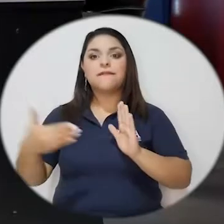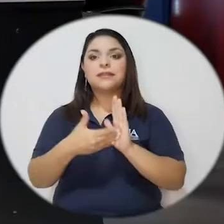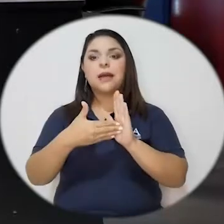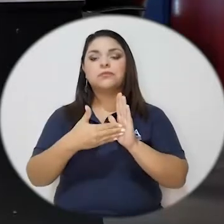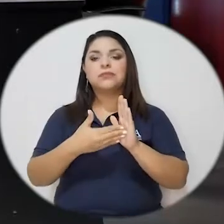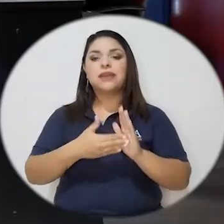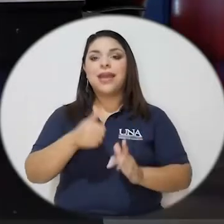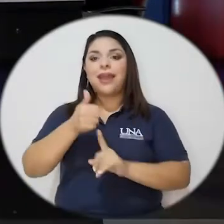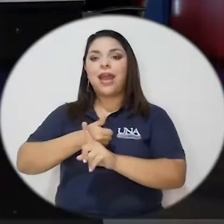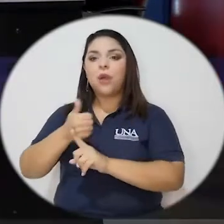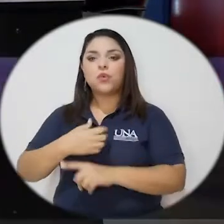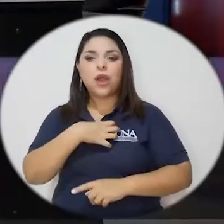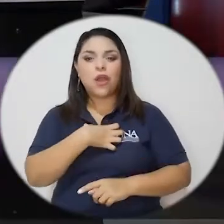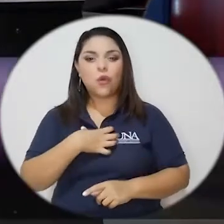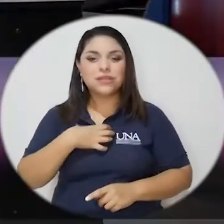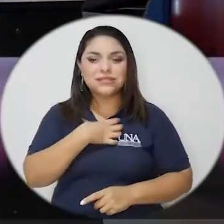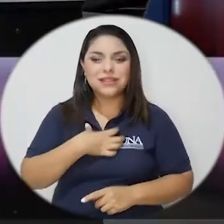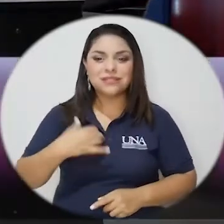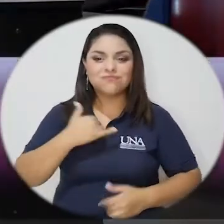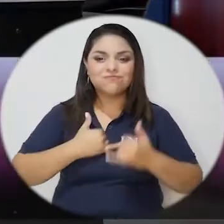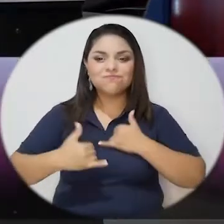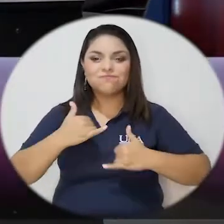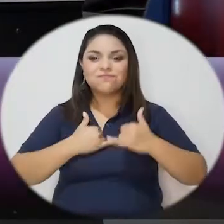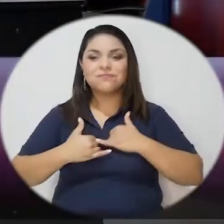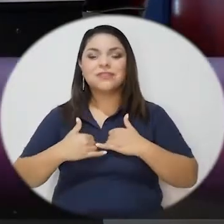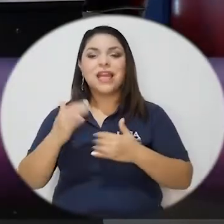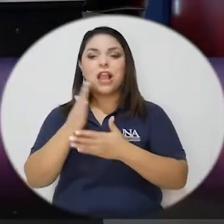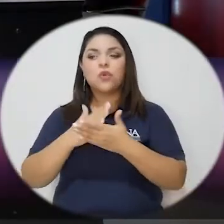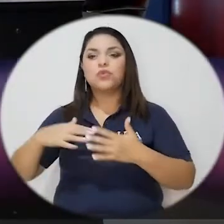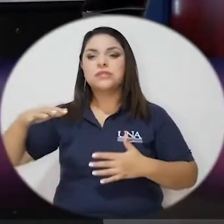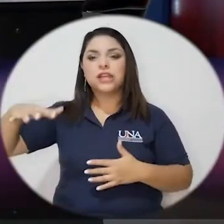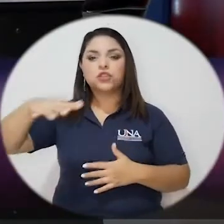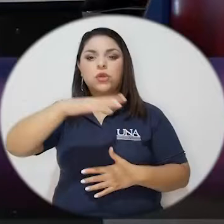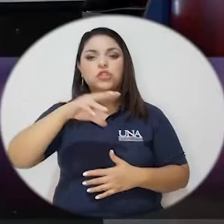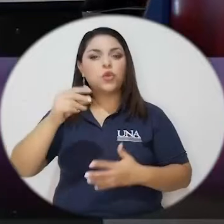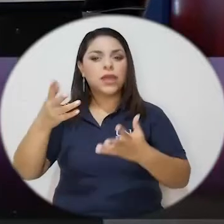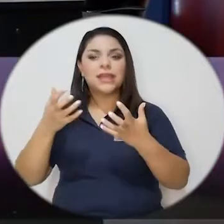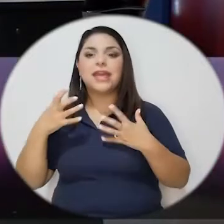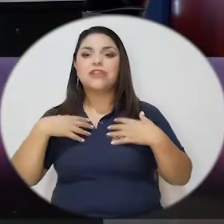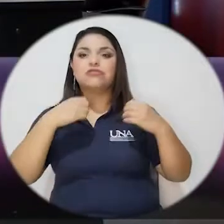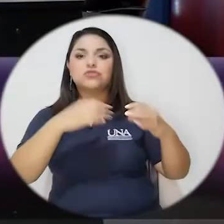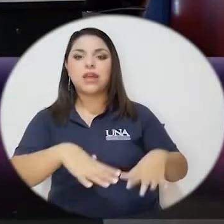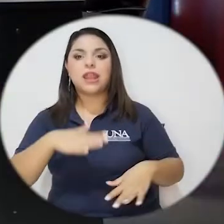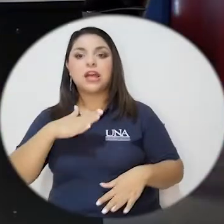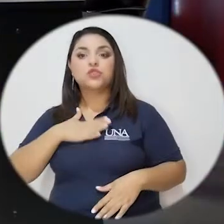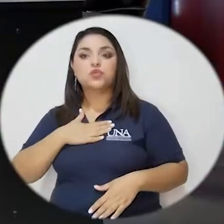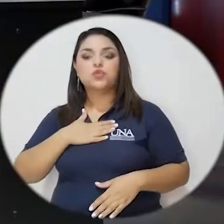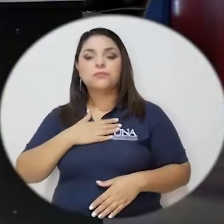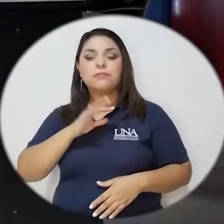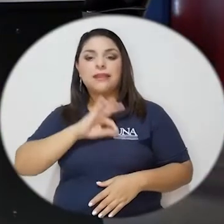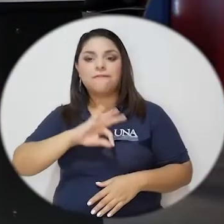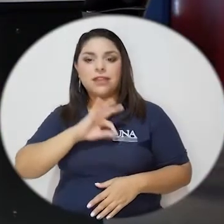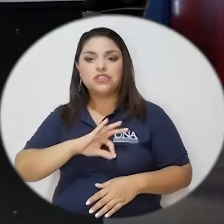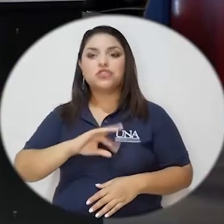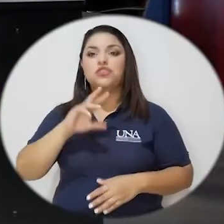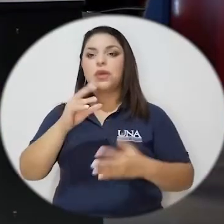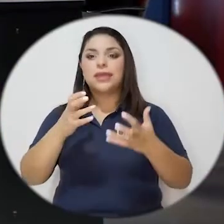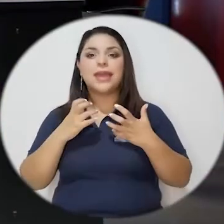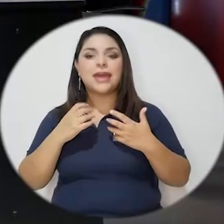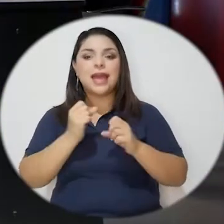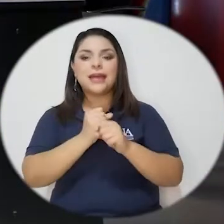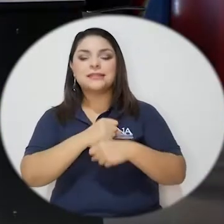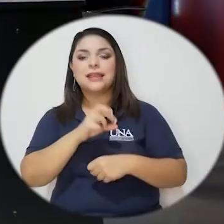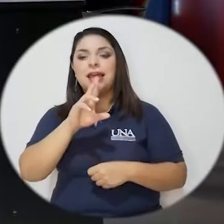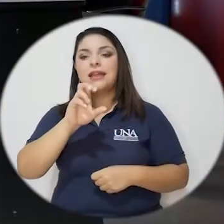uno sacó su egoísmo. Y algunos sectores de ahí no quieren ser privilegios, no quieren ser posiciones de